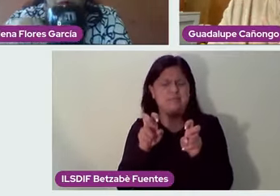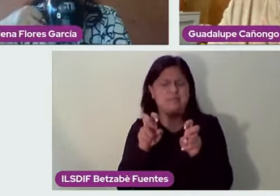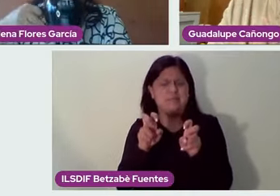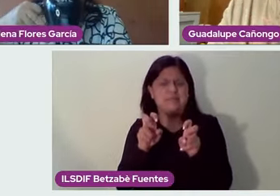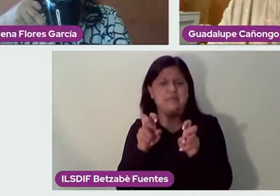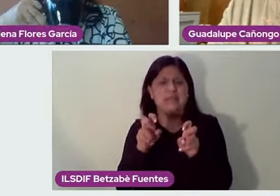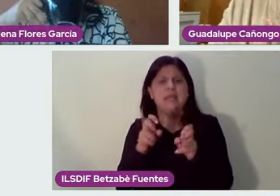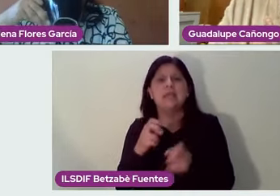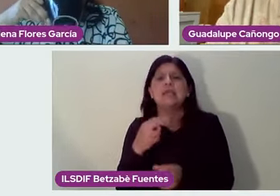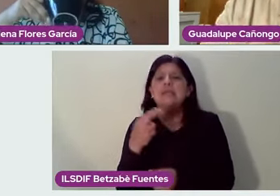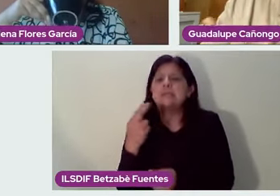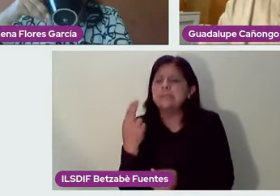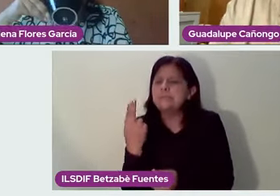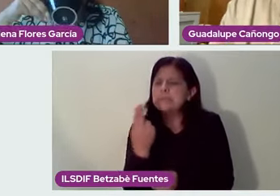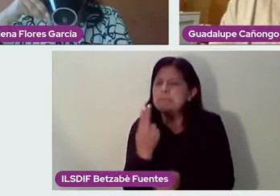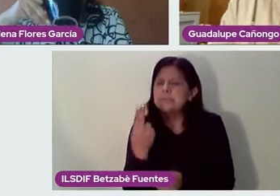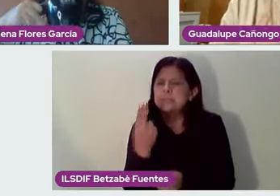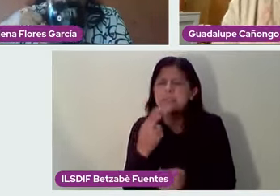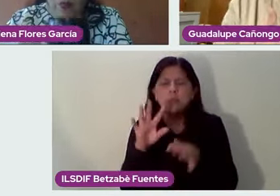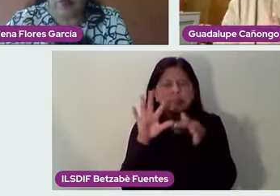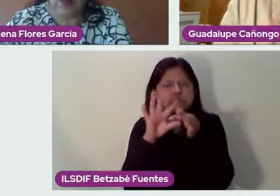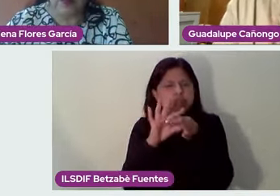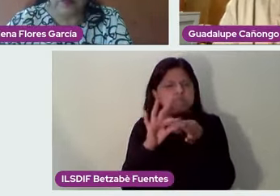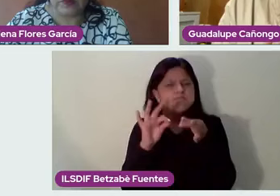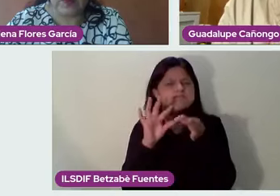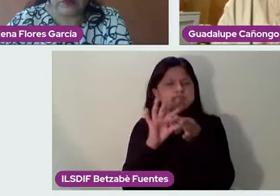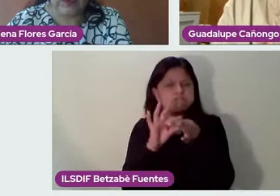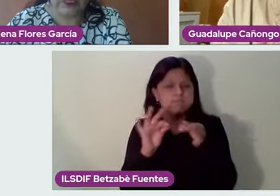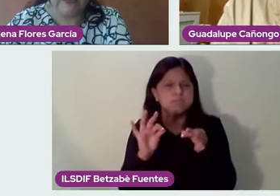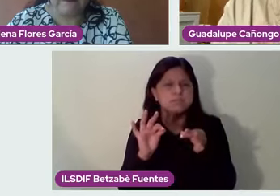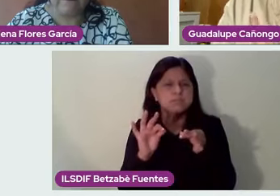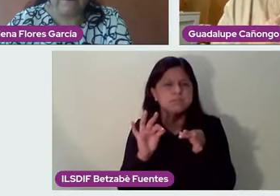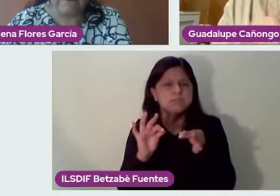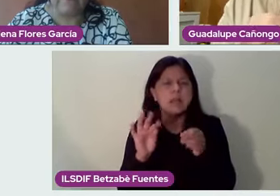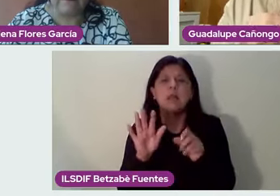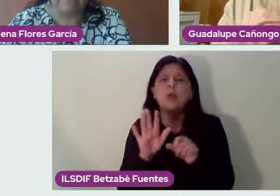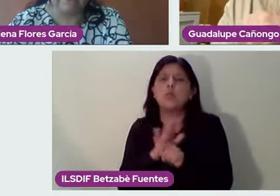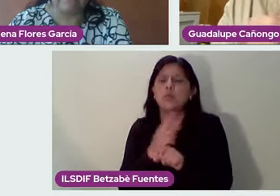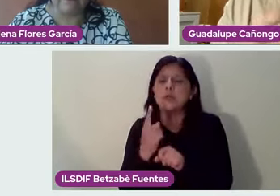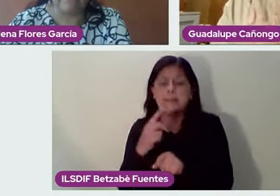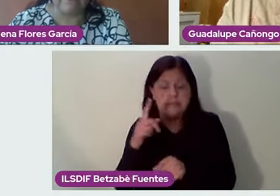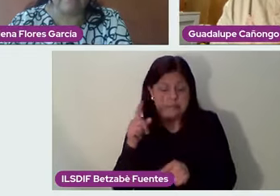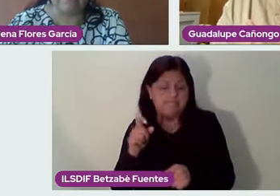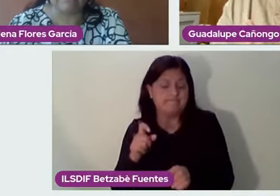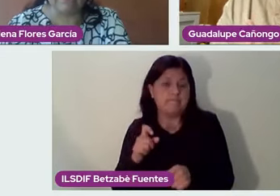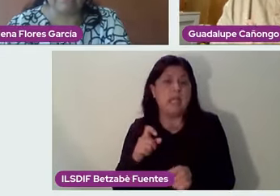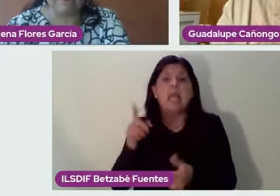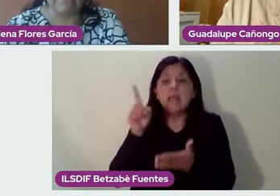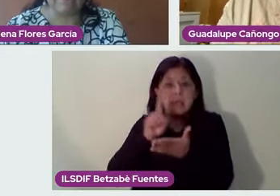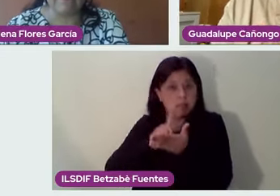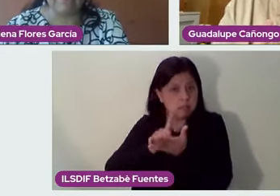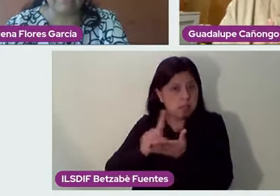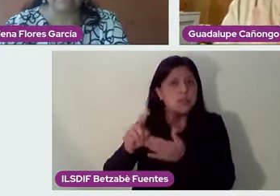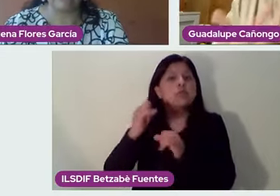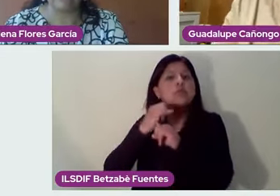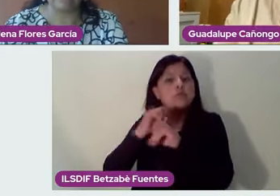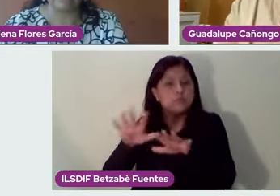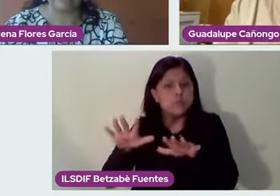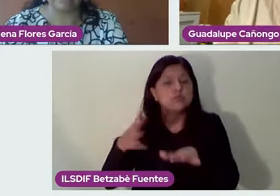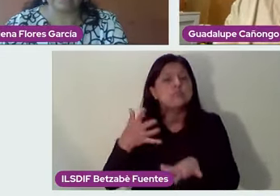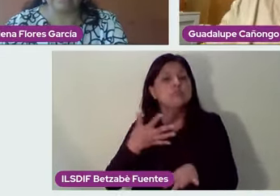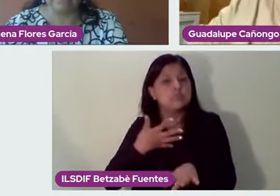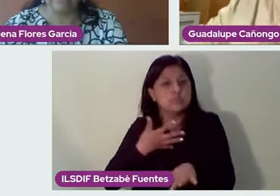inclusión en este mundo de digitalización como en un ejercicio de derecho y decíamos, tienen derecho a la información, tienen derecho